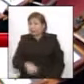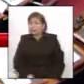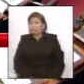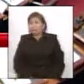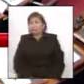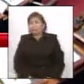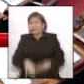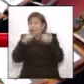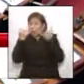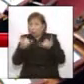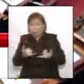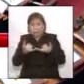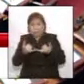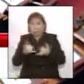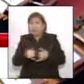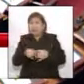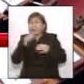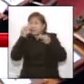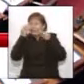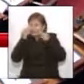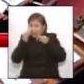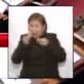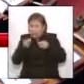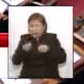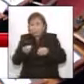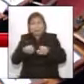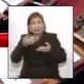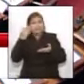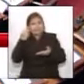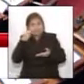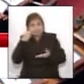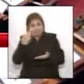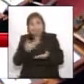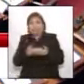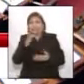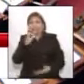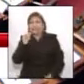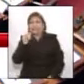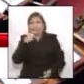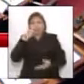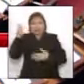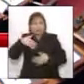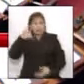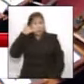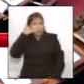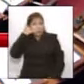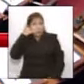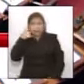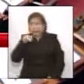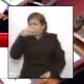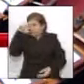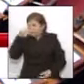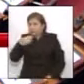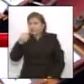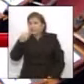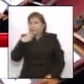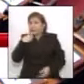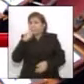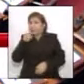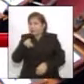Como te digo, ahorita, seguramente, y lo puedo llamar a Figueredo, y seguramente él